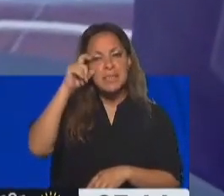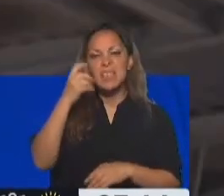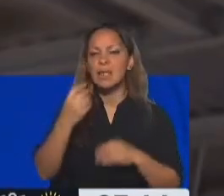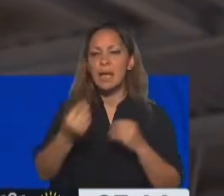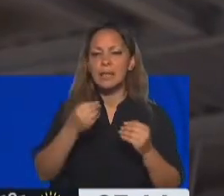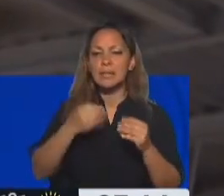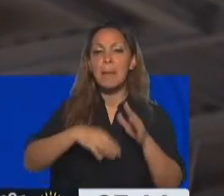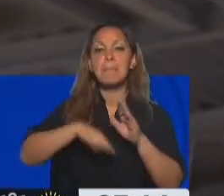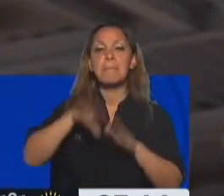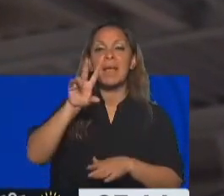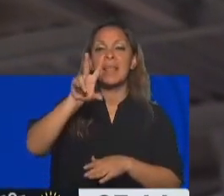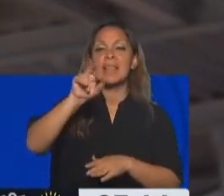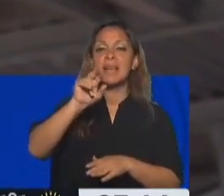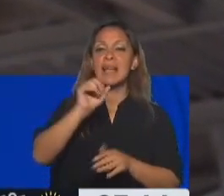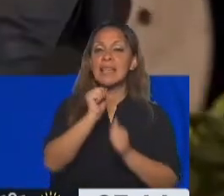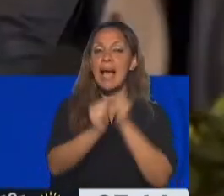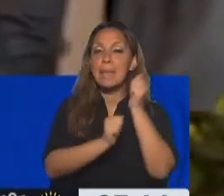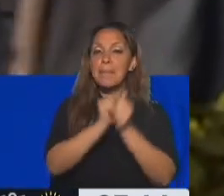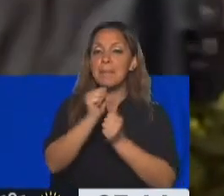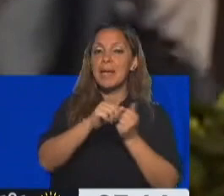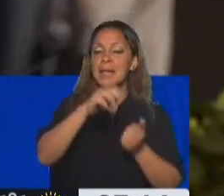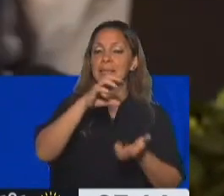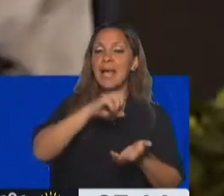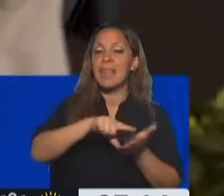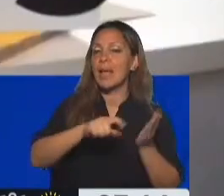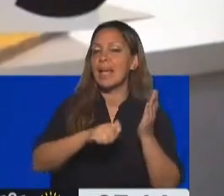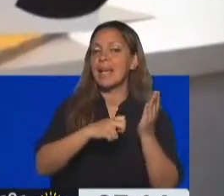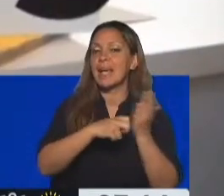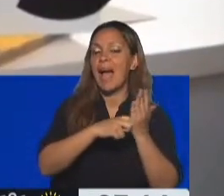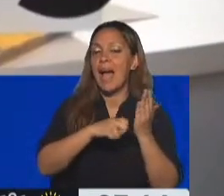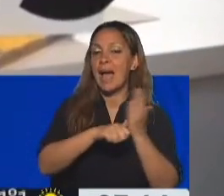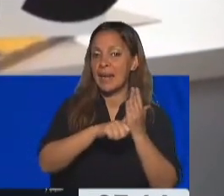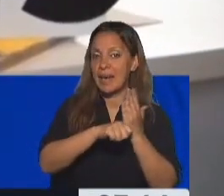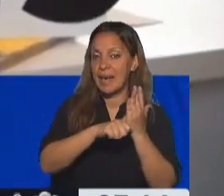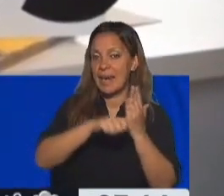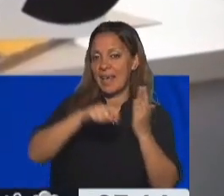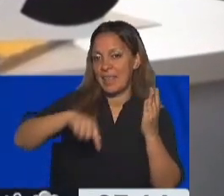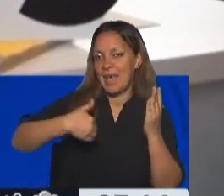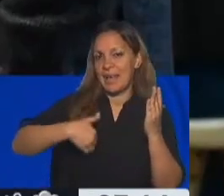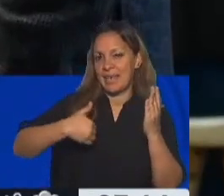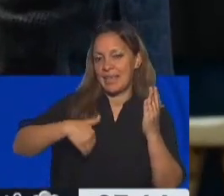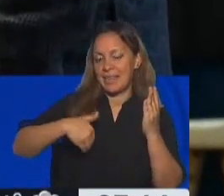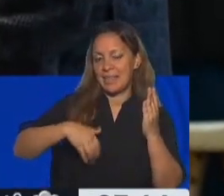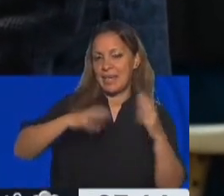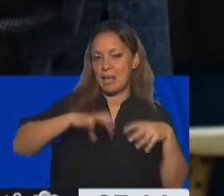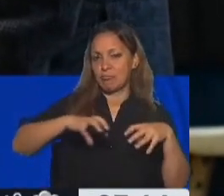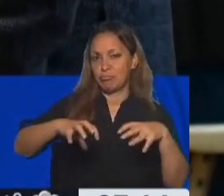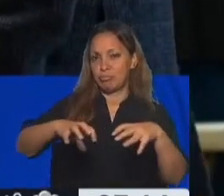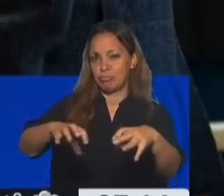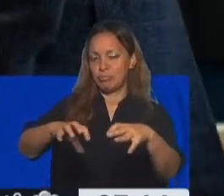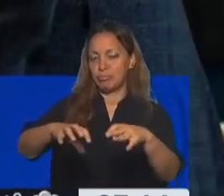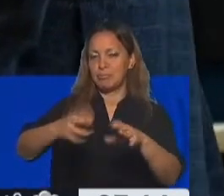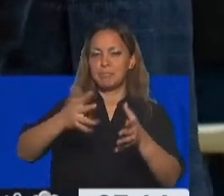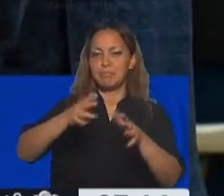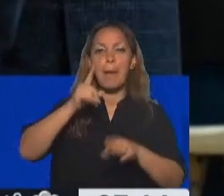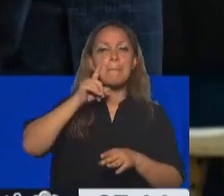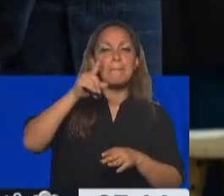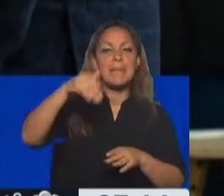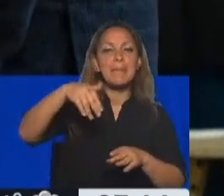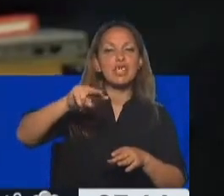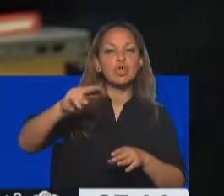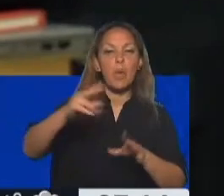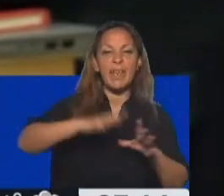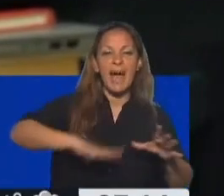30 empresas exportadoras de carne Argentina es un gran predio de unos 1000 m cuadrados